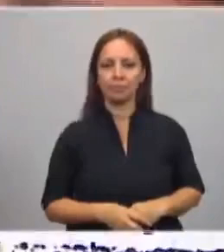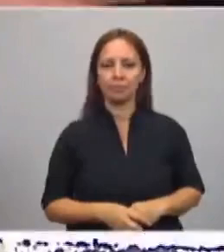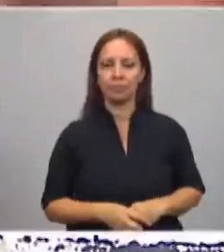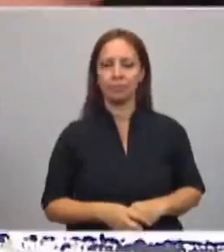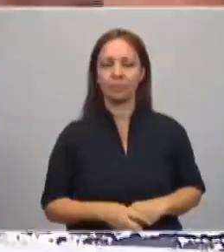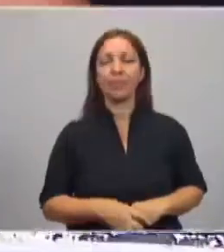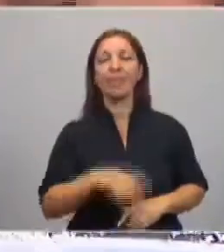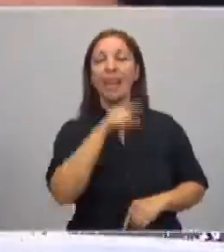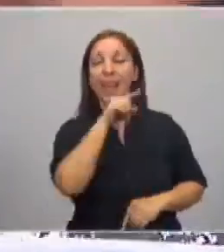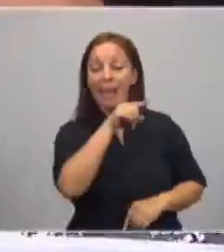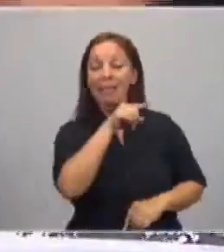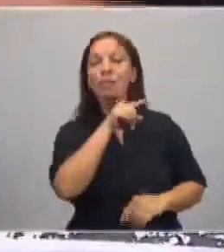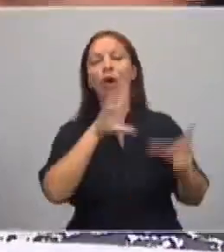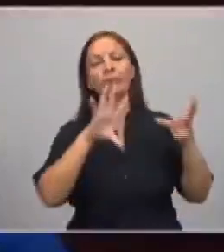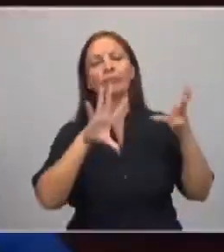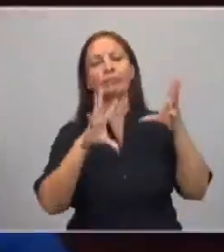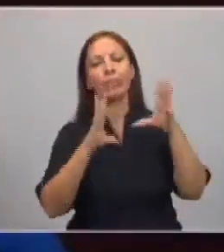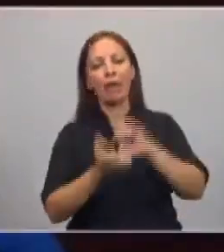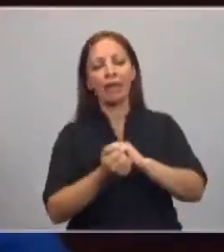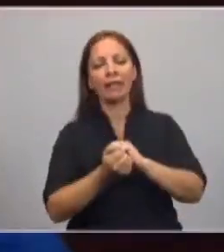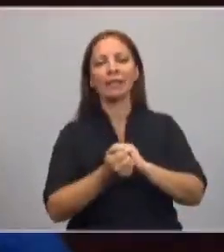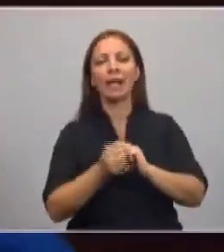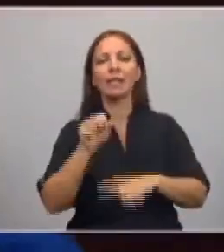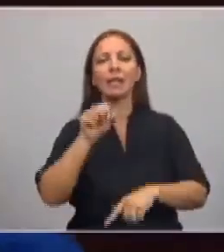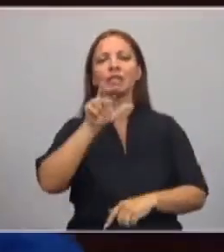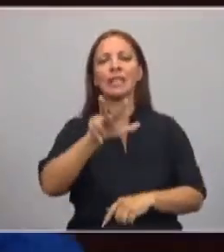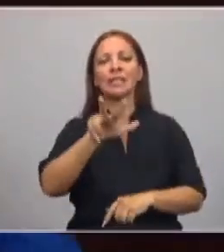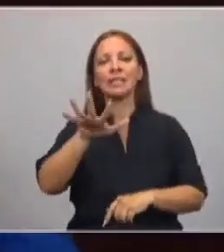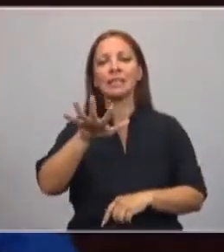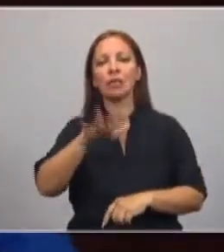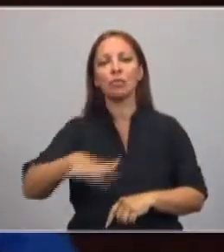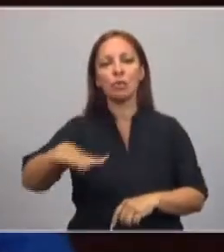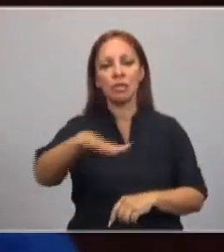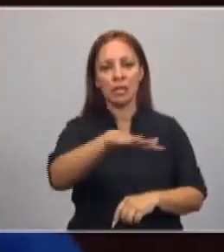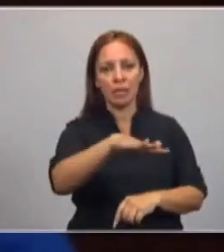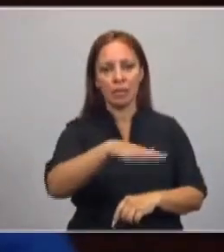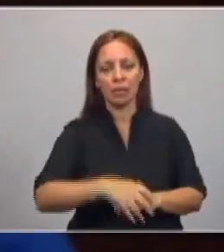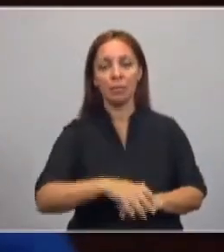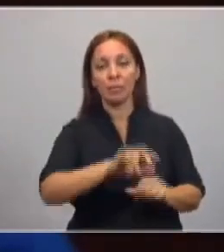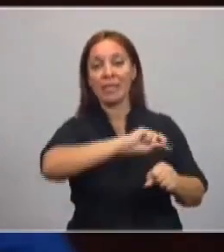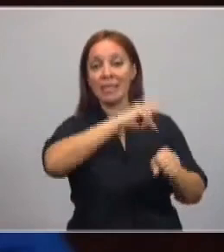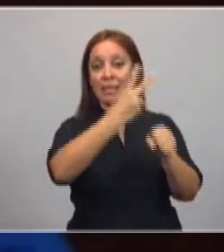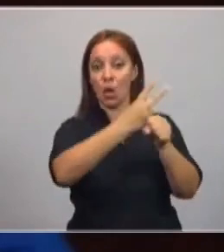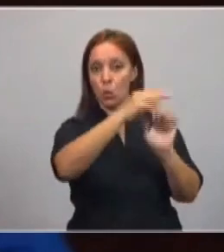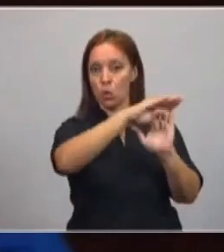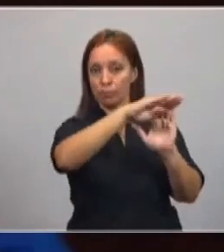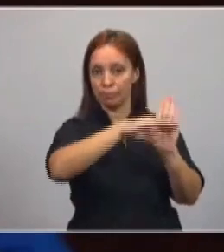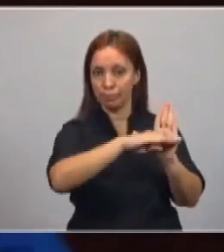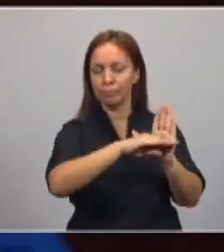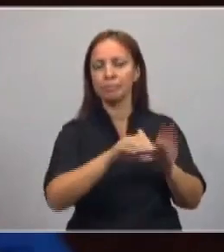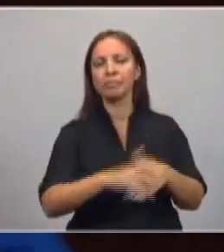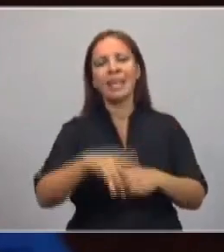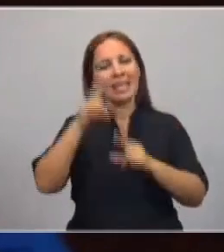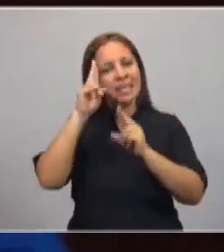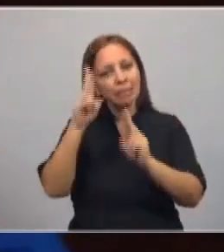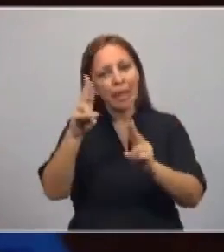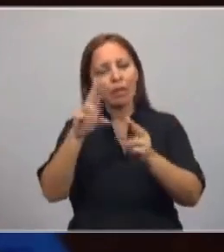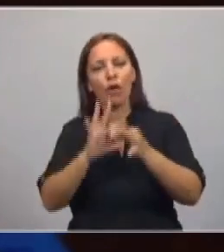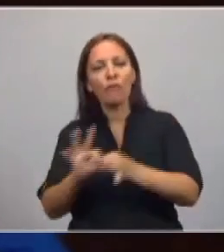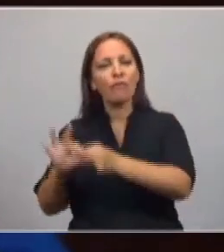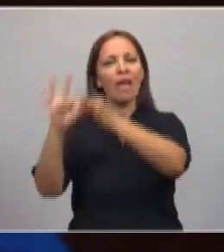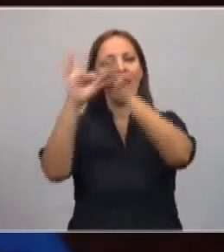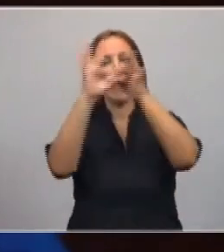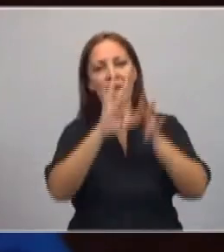y que afecta a los 35 municipios. Dos, el respeto al federalismo y